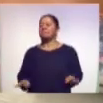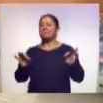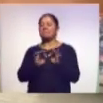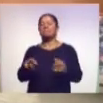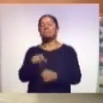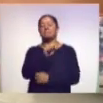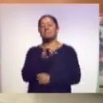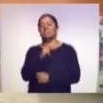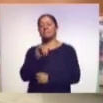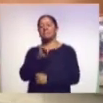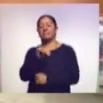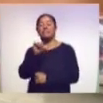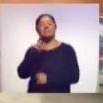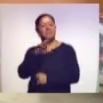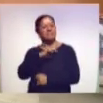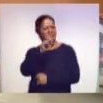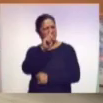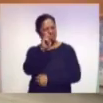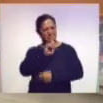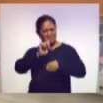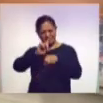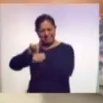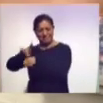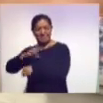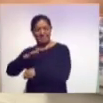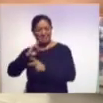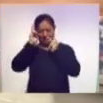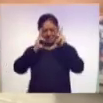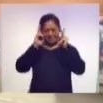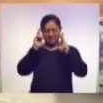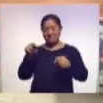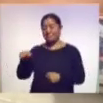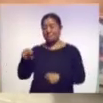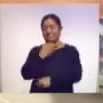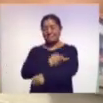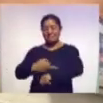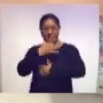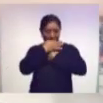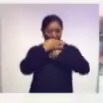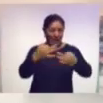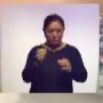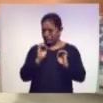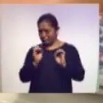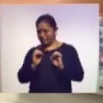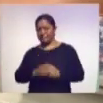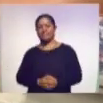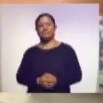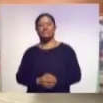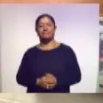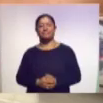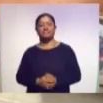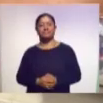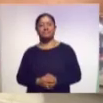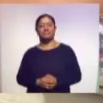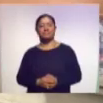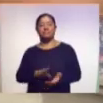Niños y Adolescentes. Durante estos 30 días hay visitas de las que no se les avisa a las familias solicitantes de adopción. Se les dan,